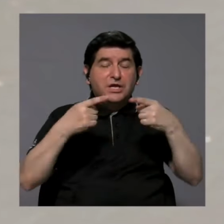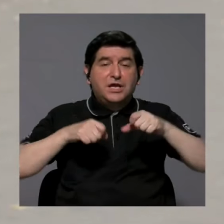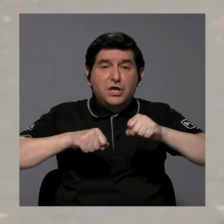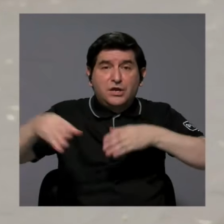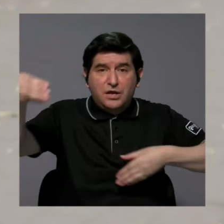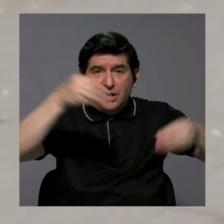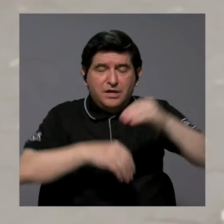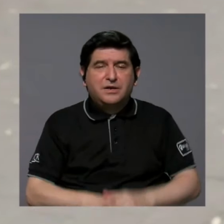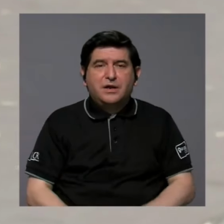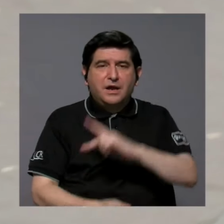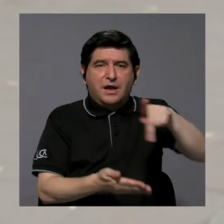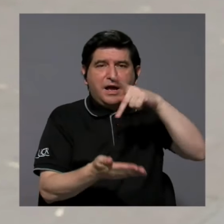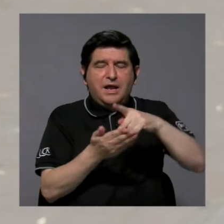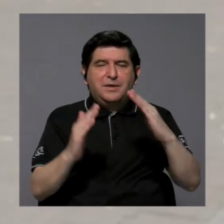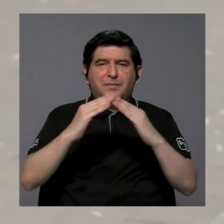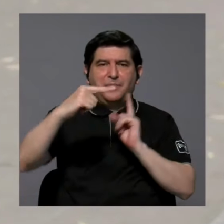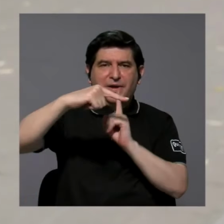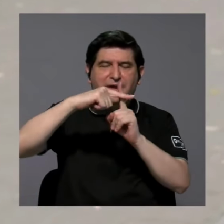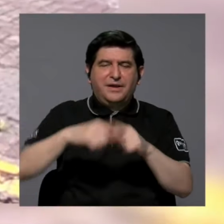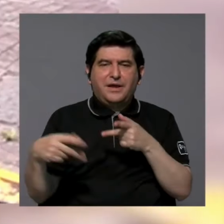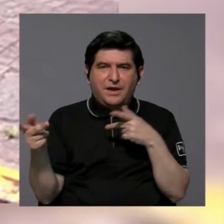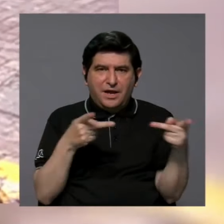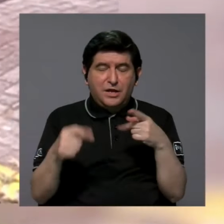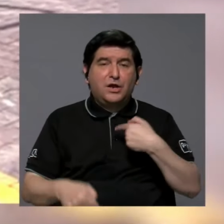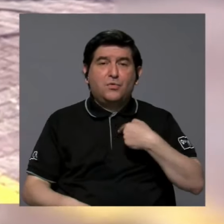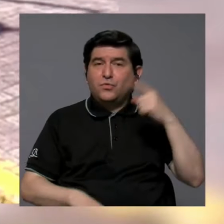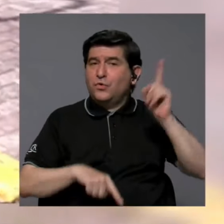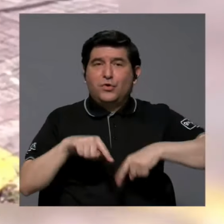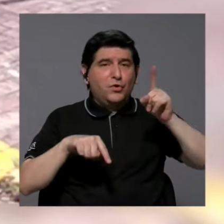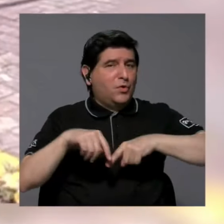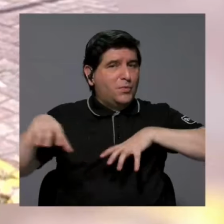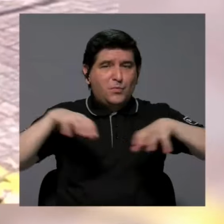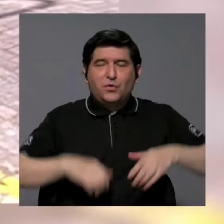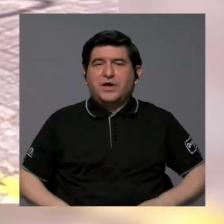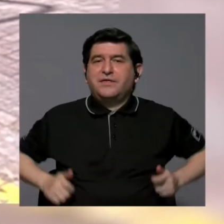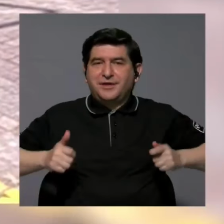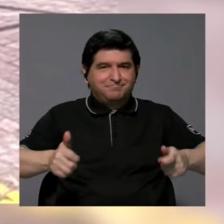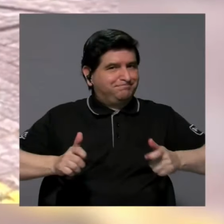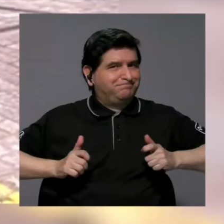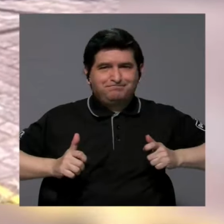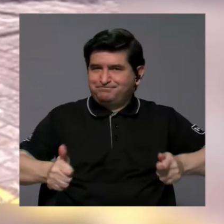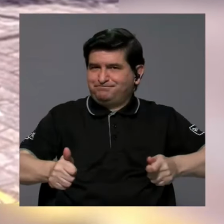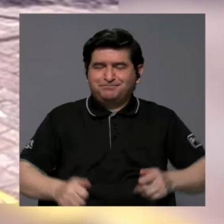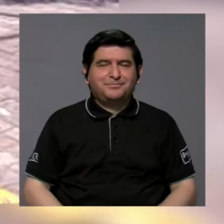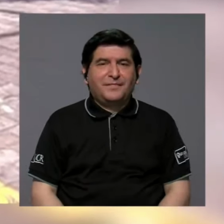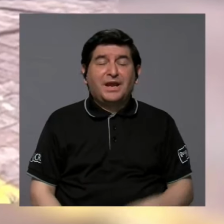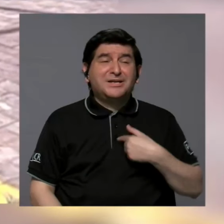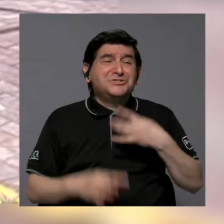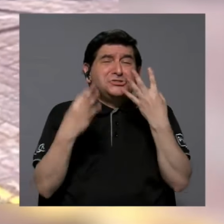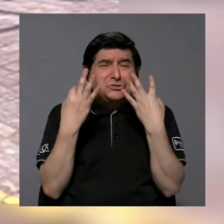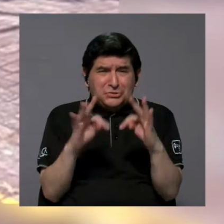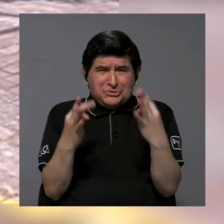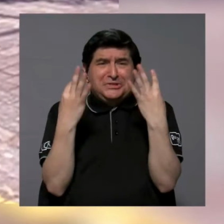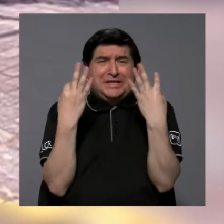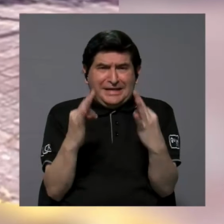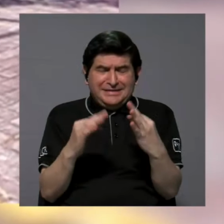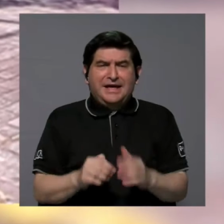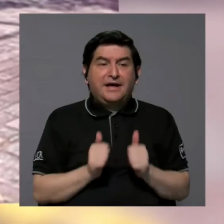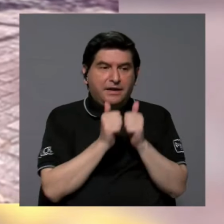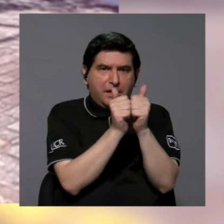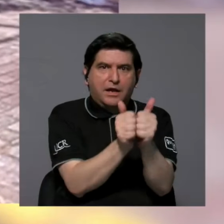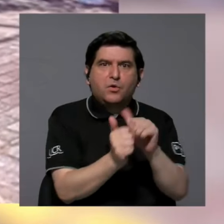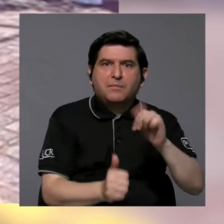ir al supermercado, al parque, a la iglesia, a la pulpería, no puede movilizarse en su silla de ruedas. Lo ha tratado de hacer y